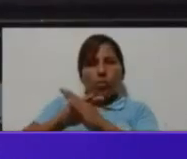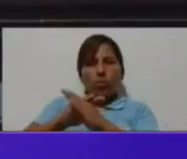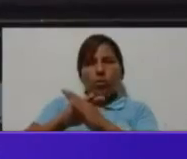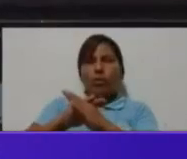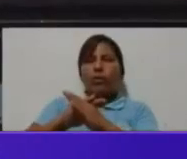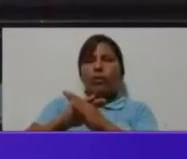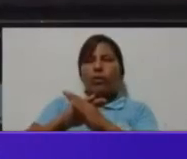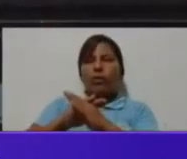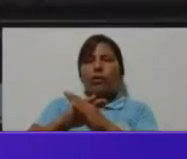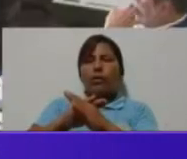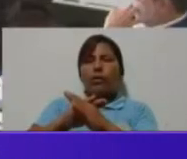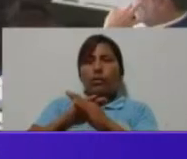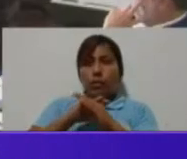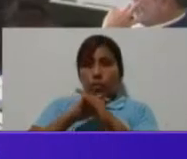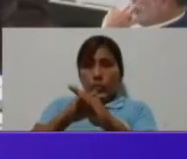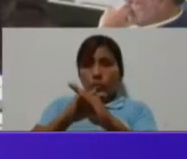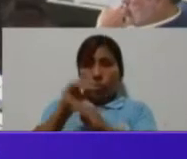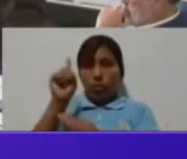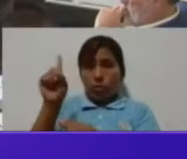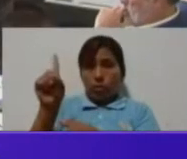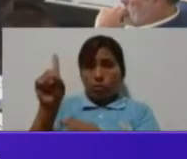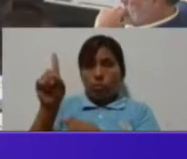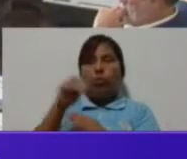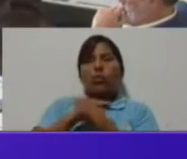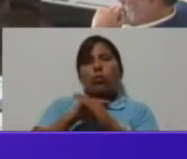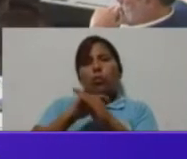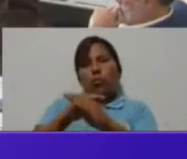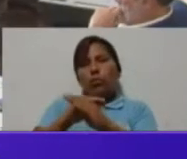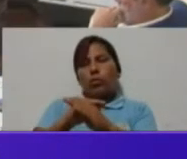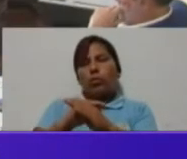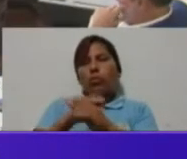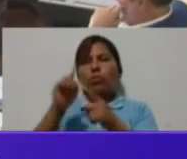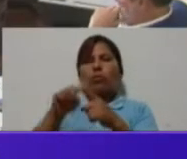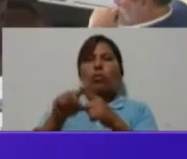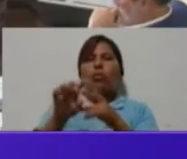En contra, uno. En abstención,